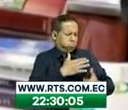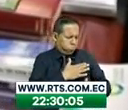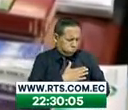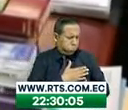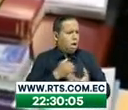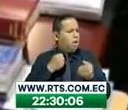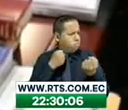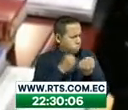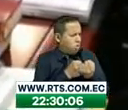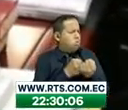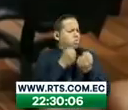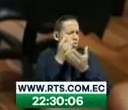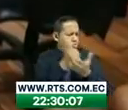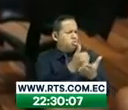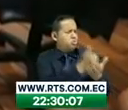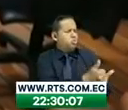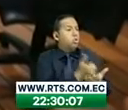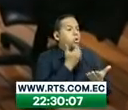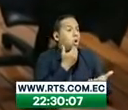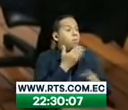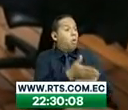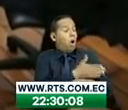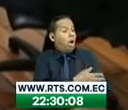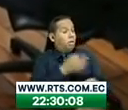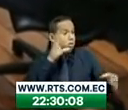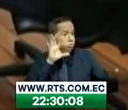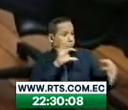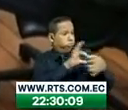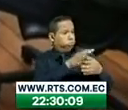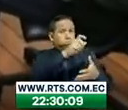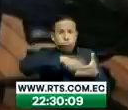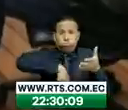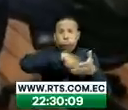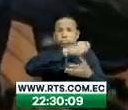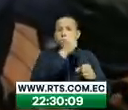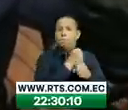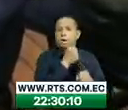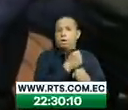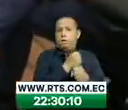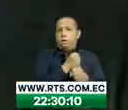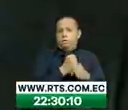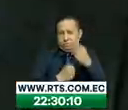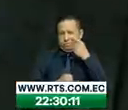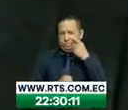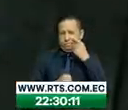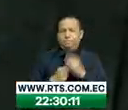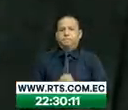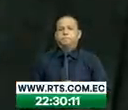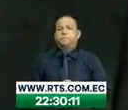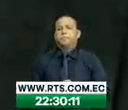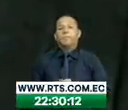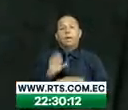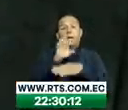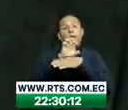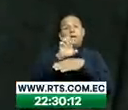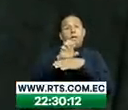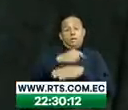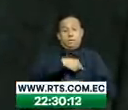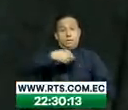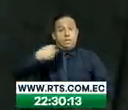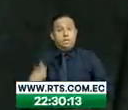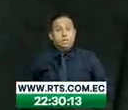económica a través del cierre de acuerdos financieros escuchemos china y ecuador tienen una